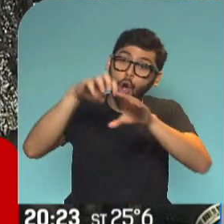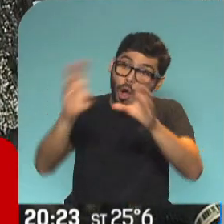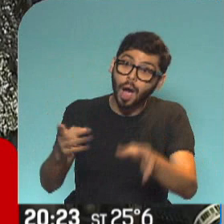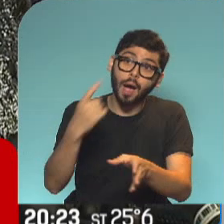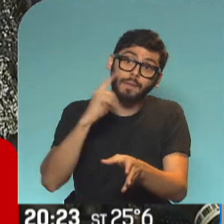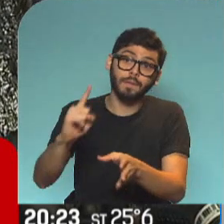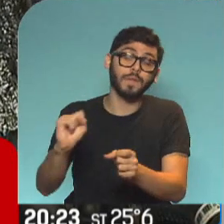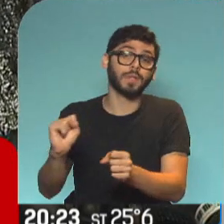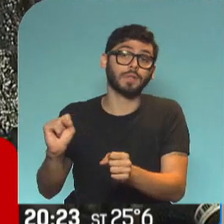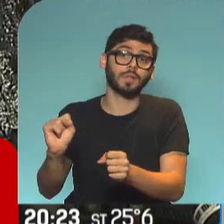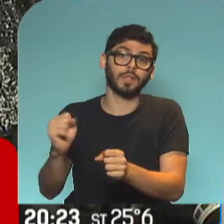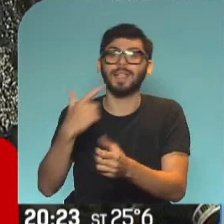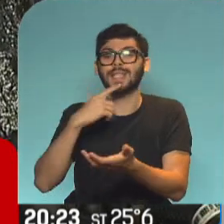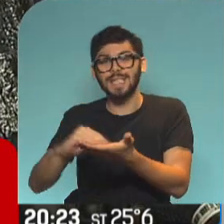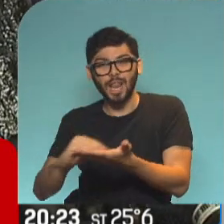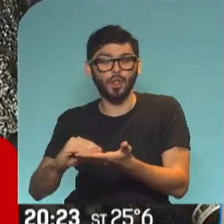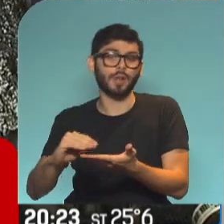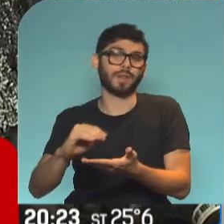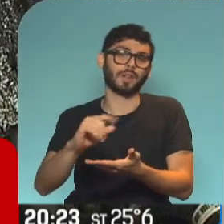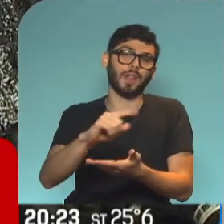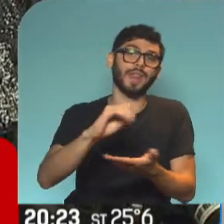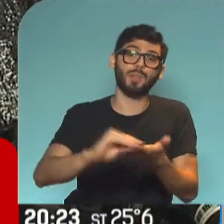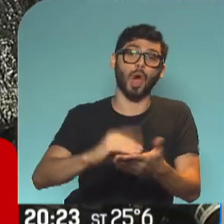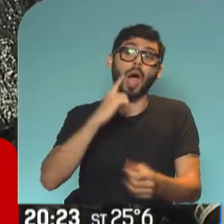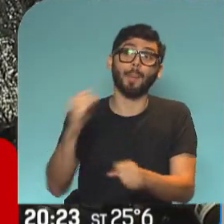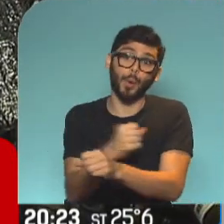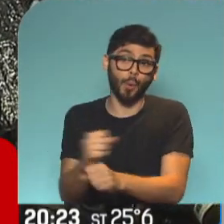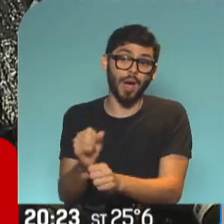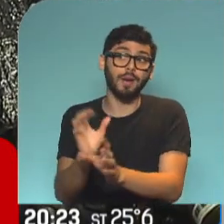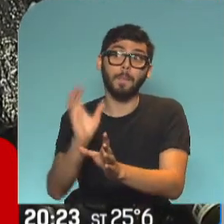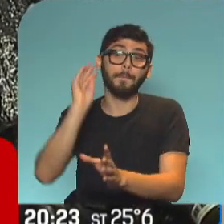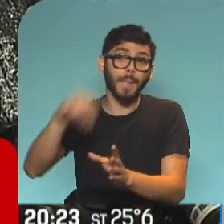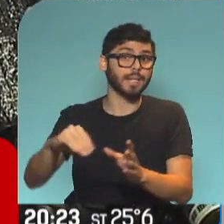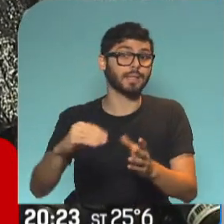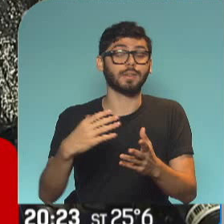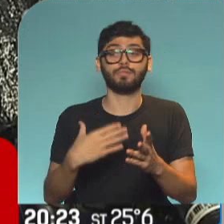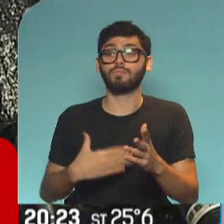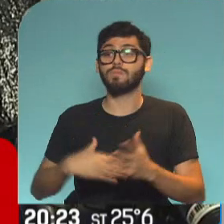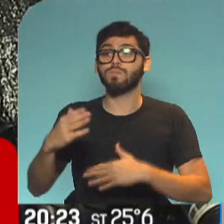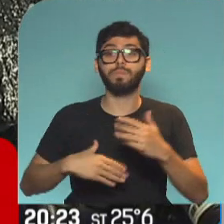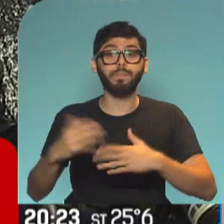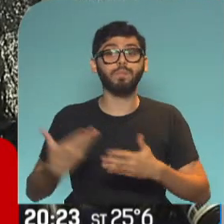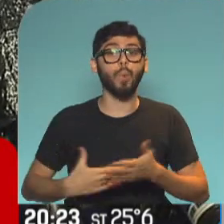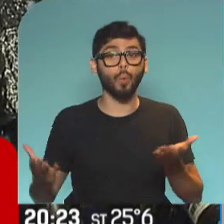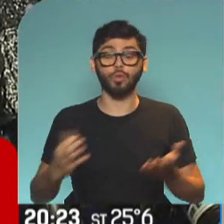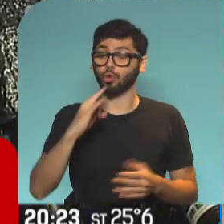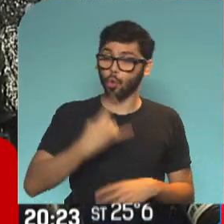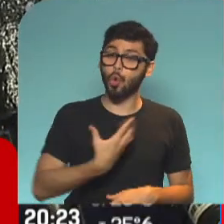por la Cámara de Senadores y por la Cámara de Diputados, sino fundamentalmente por la obra pública. El Estado provincial va a ser el